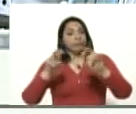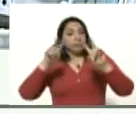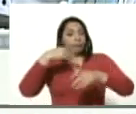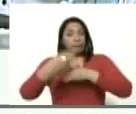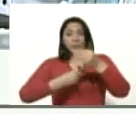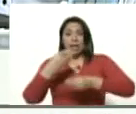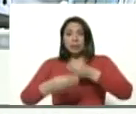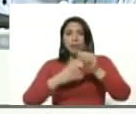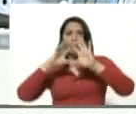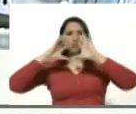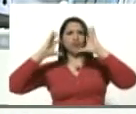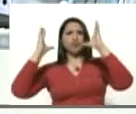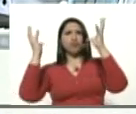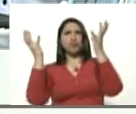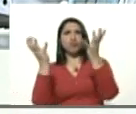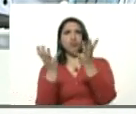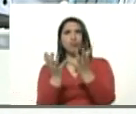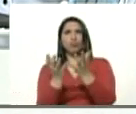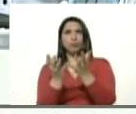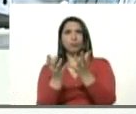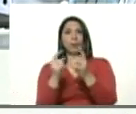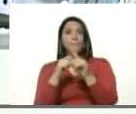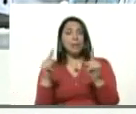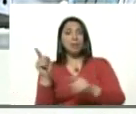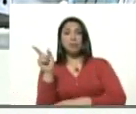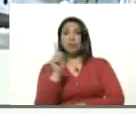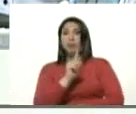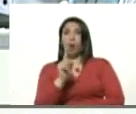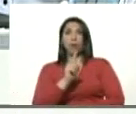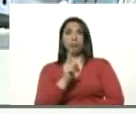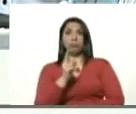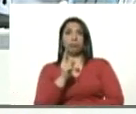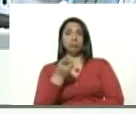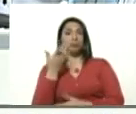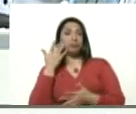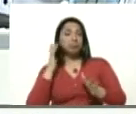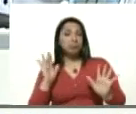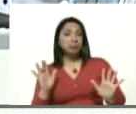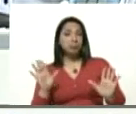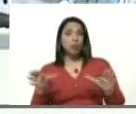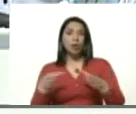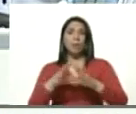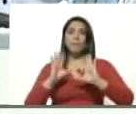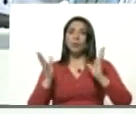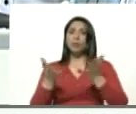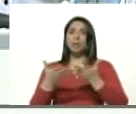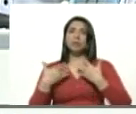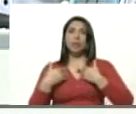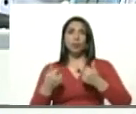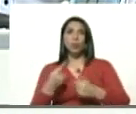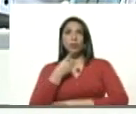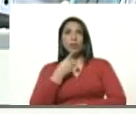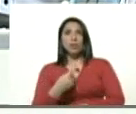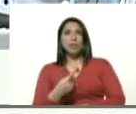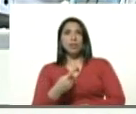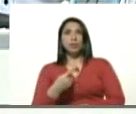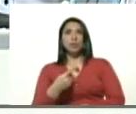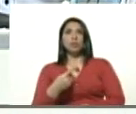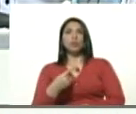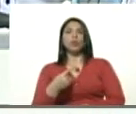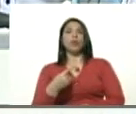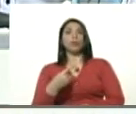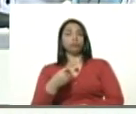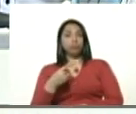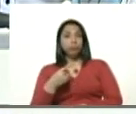haciendo en el mundo. Pero si no fuera así, la Organización Mundial de la Salud ha dicho, Ernesto,